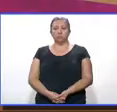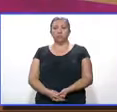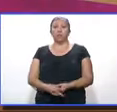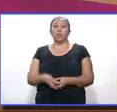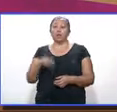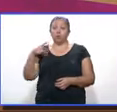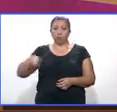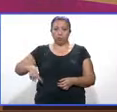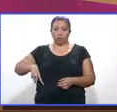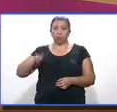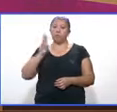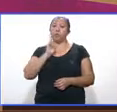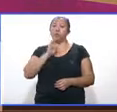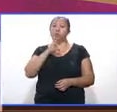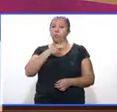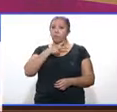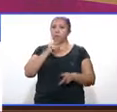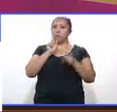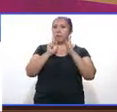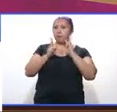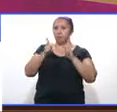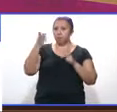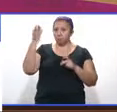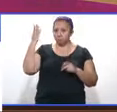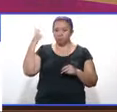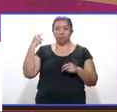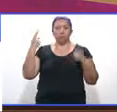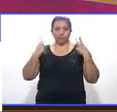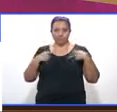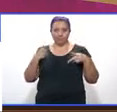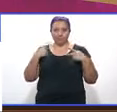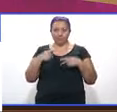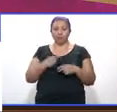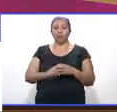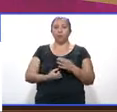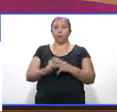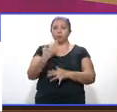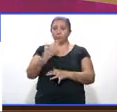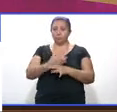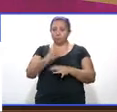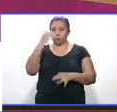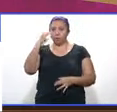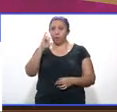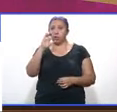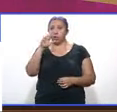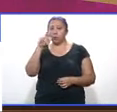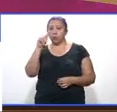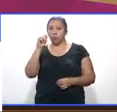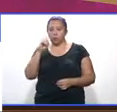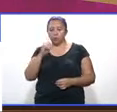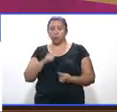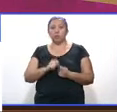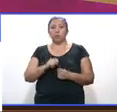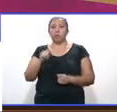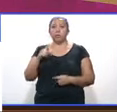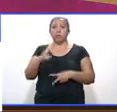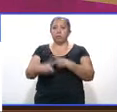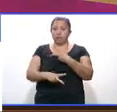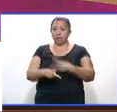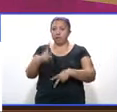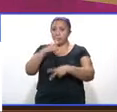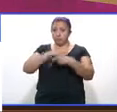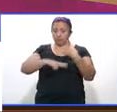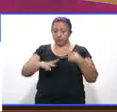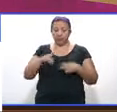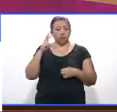El gobernador Mauricio Vila Dosal platicó con las y los usuarios del nuevo circuito metropolitano del sistema del transporte Va y Ven durante